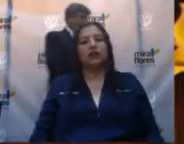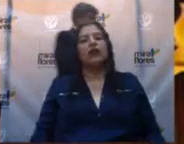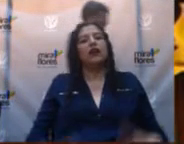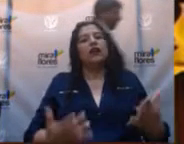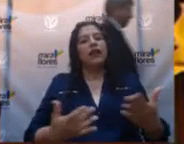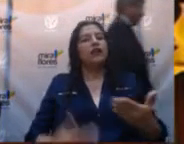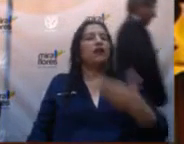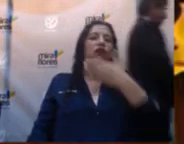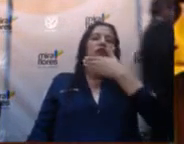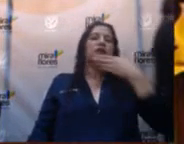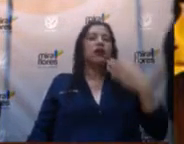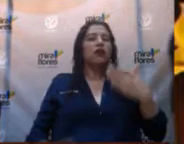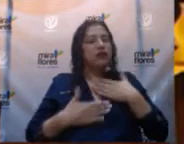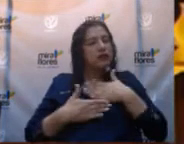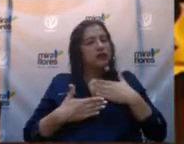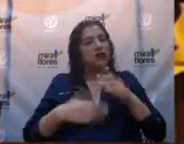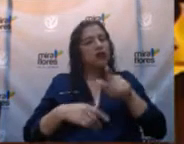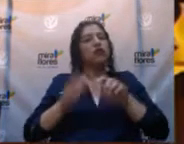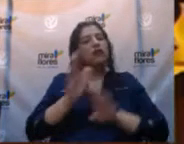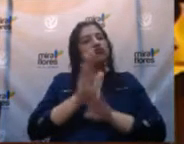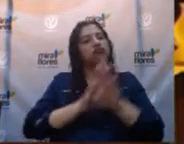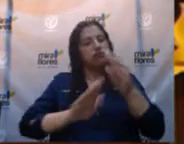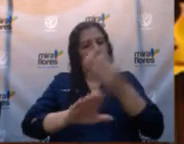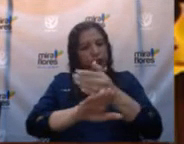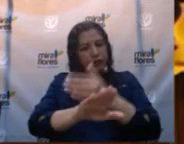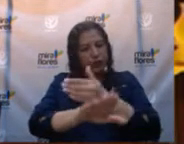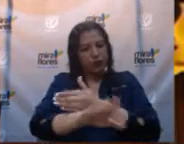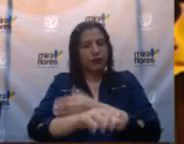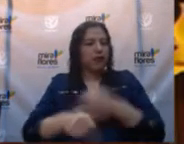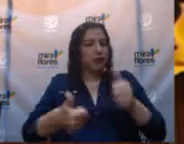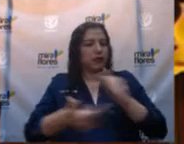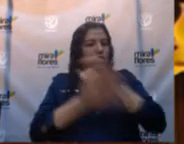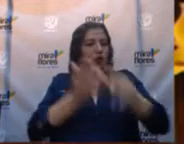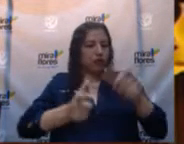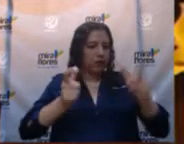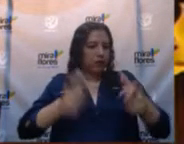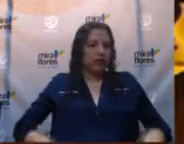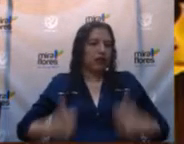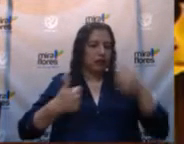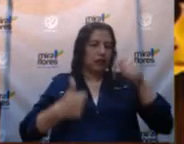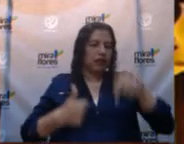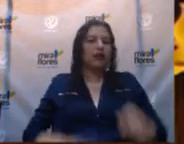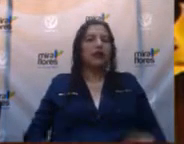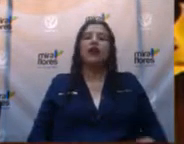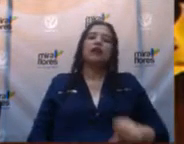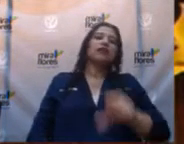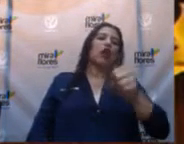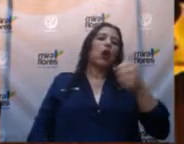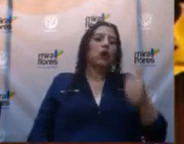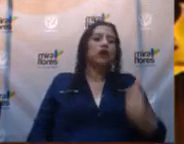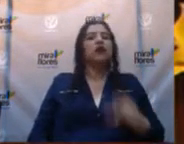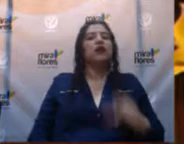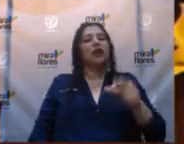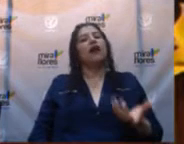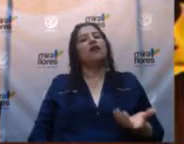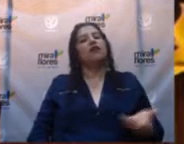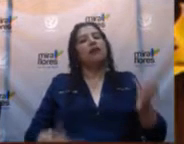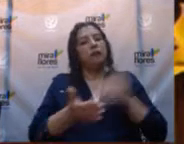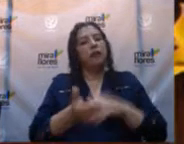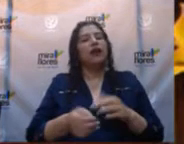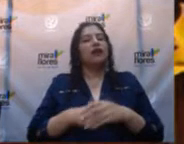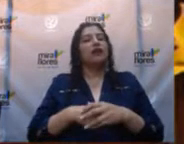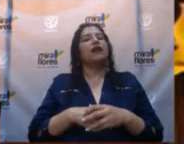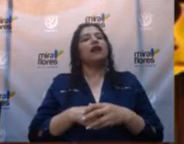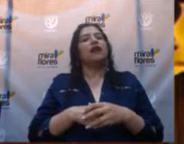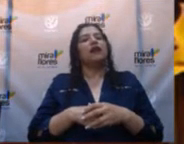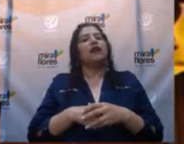mejores deseos de progreso y desarrollo para bien de sus habitantes. Sin otro particular, hago propicio la ocasión para testimoniar las